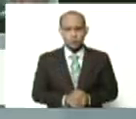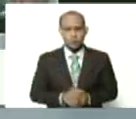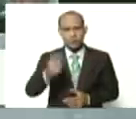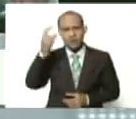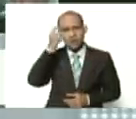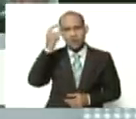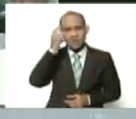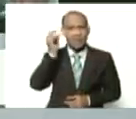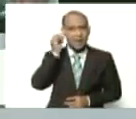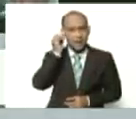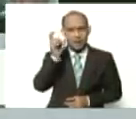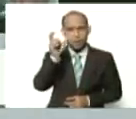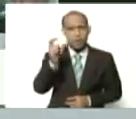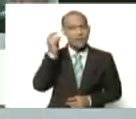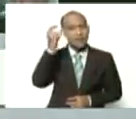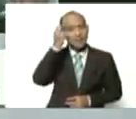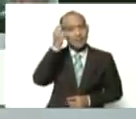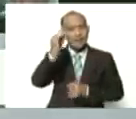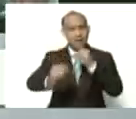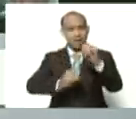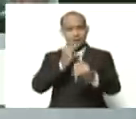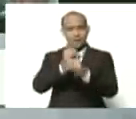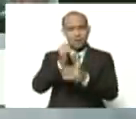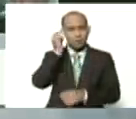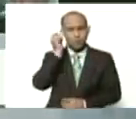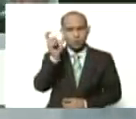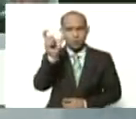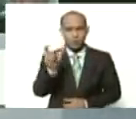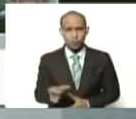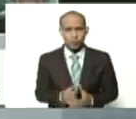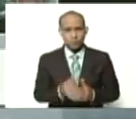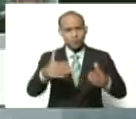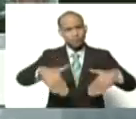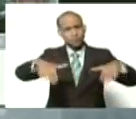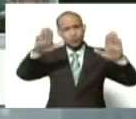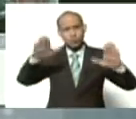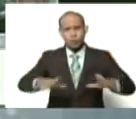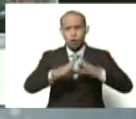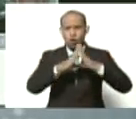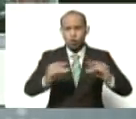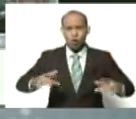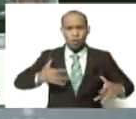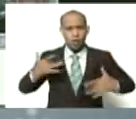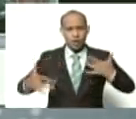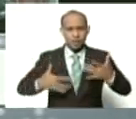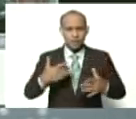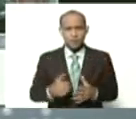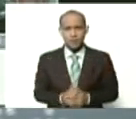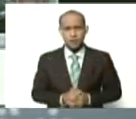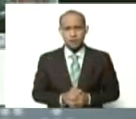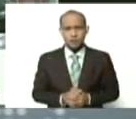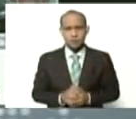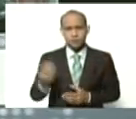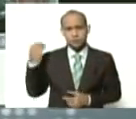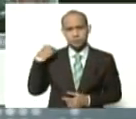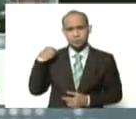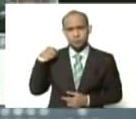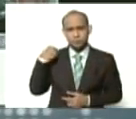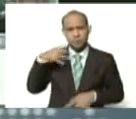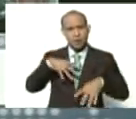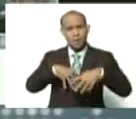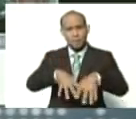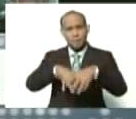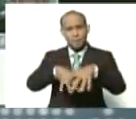de la Mujer, Día Internacional de la Mujer, suspendimos todas las actividades. Me habían dicho que había